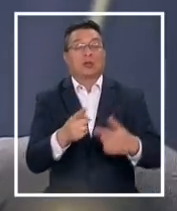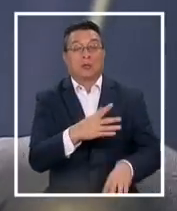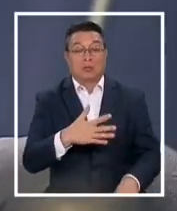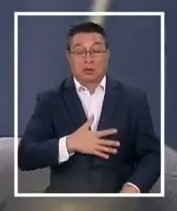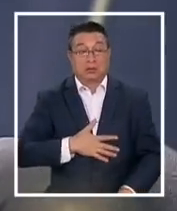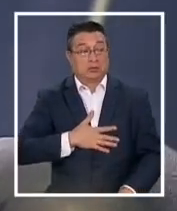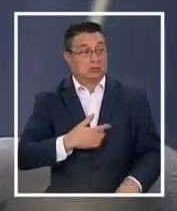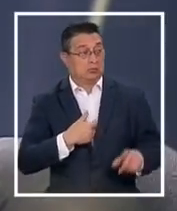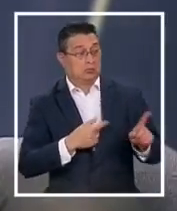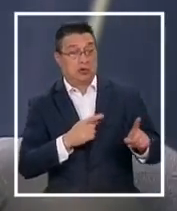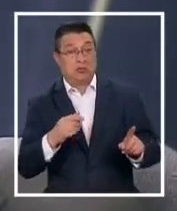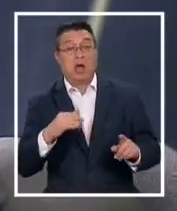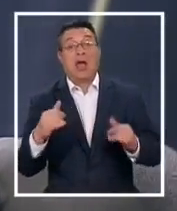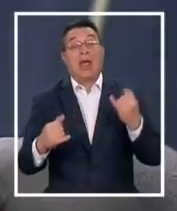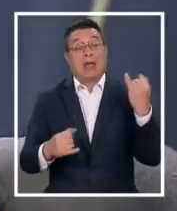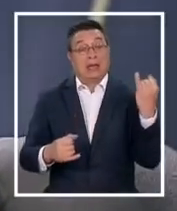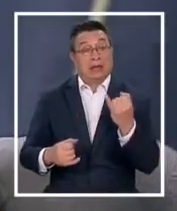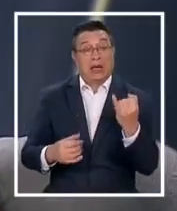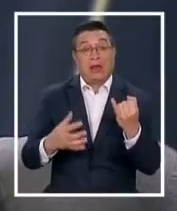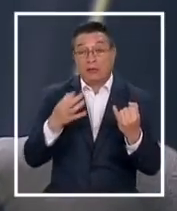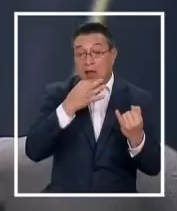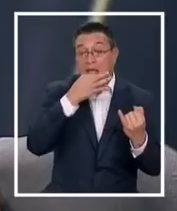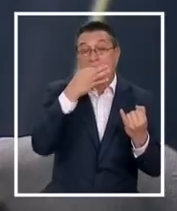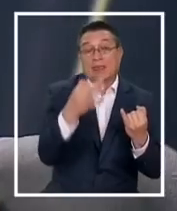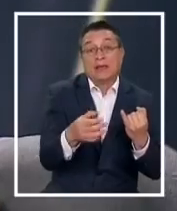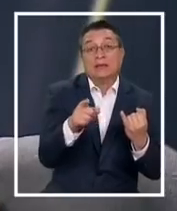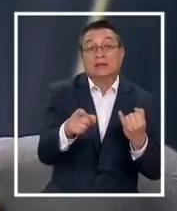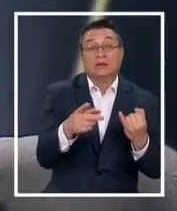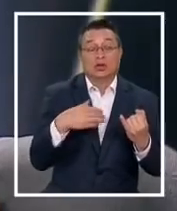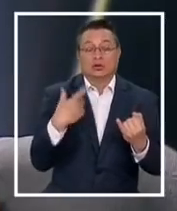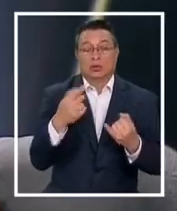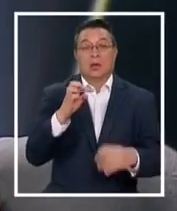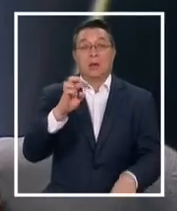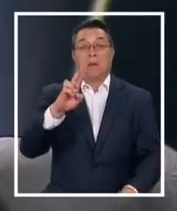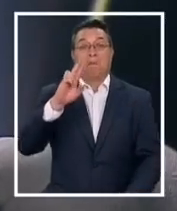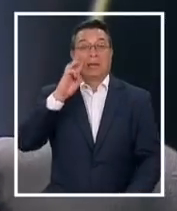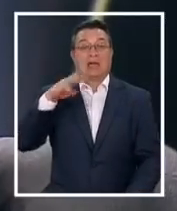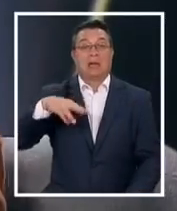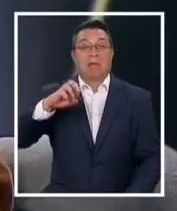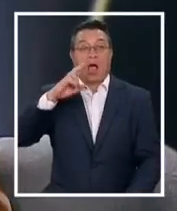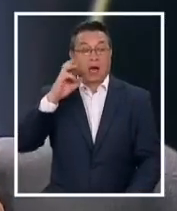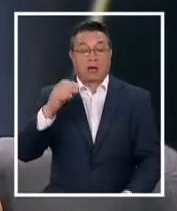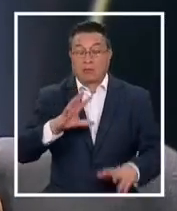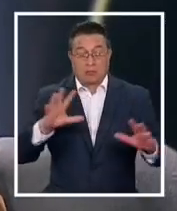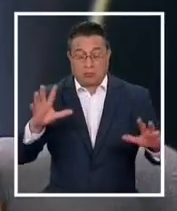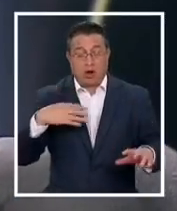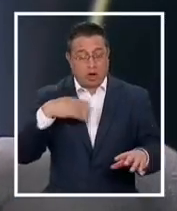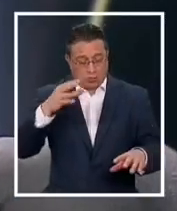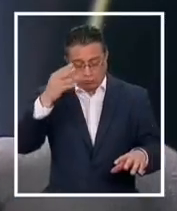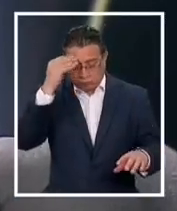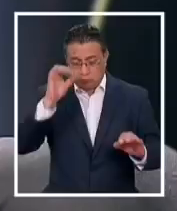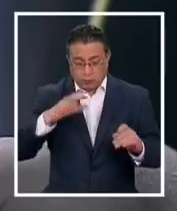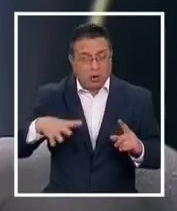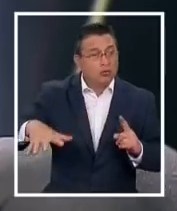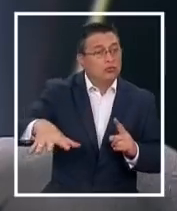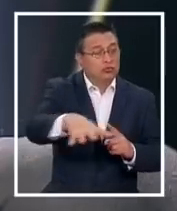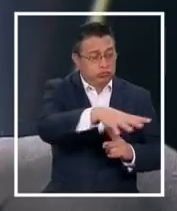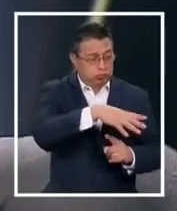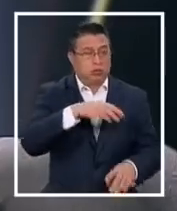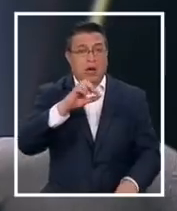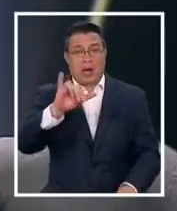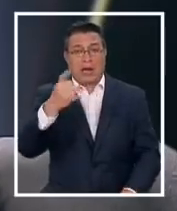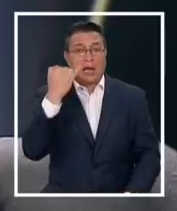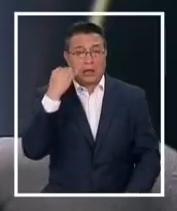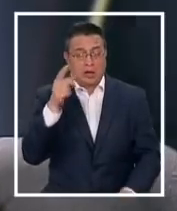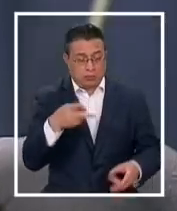siente representada. Y cuando la izquierda a lo mejor dice, nosotros vamos a ir a una primaria súper comprensiva, incluso si es necesario con Pamela